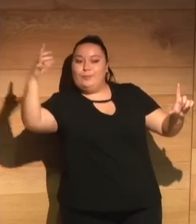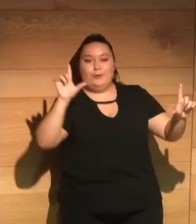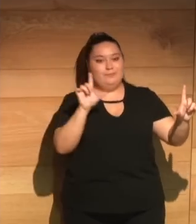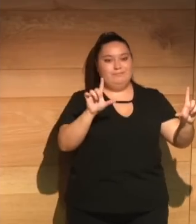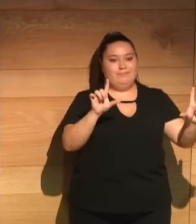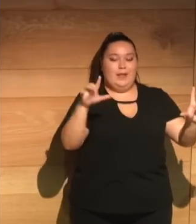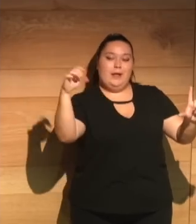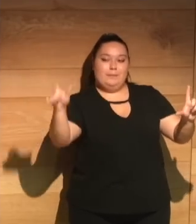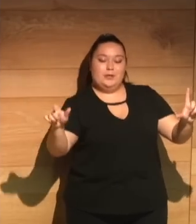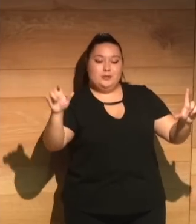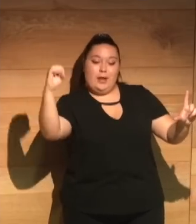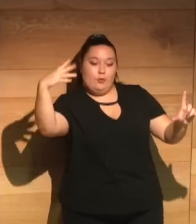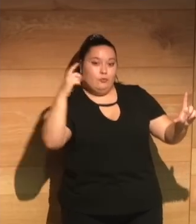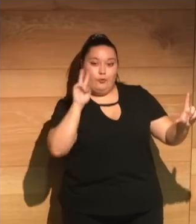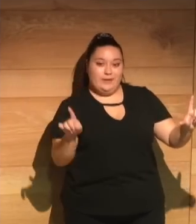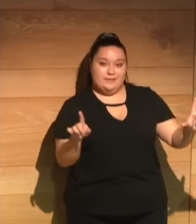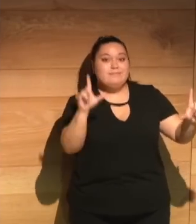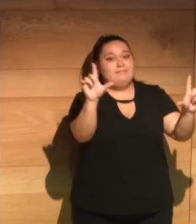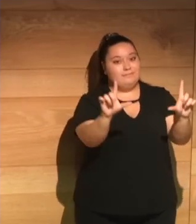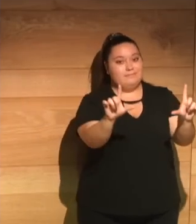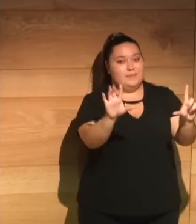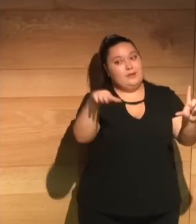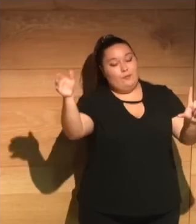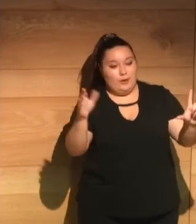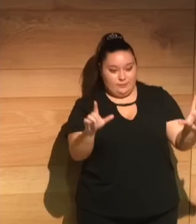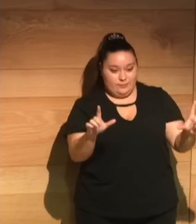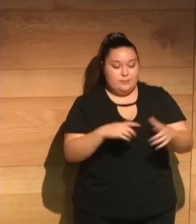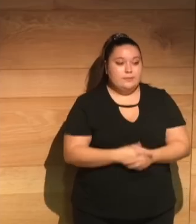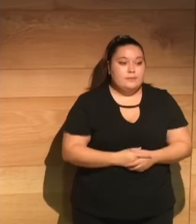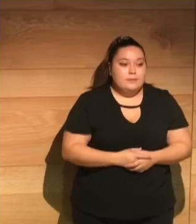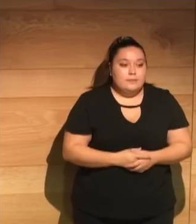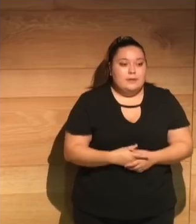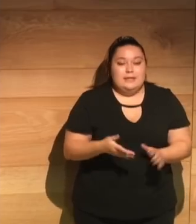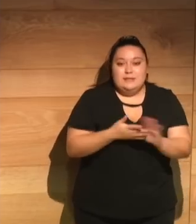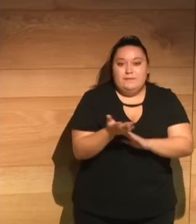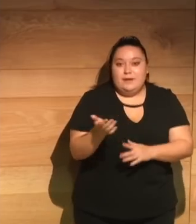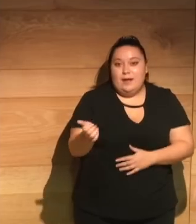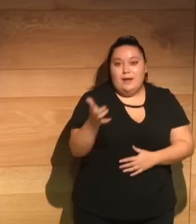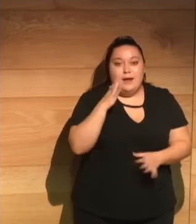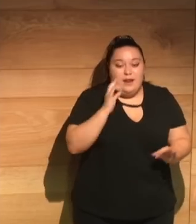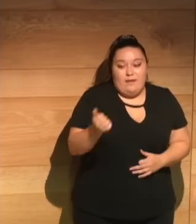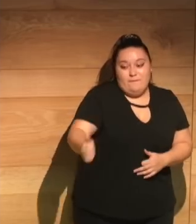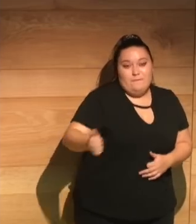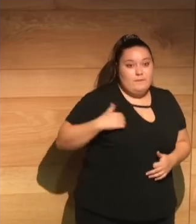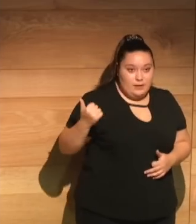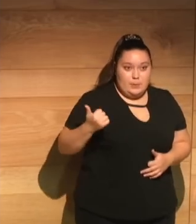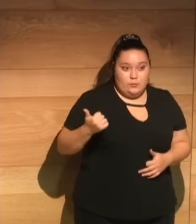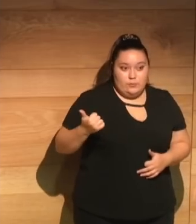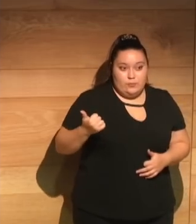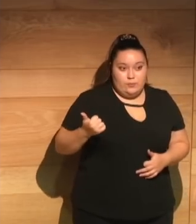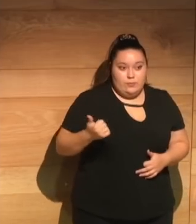micro, en fin, toda la realidad o toda la representación de realidad, todo el fingimiento de realidad sucede precisamente en un